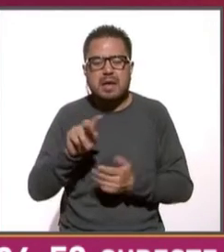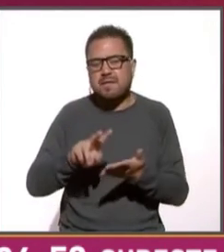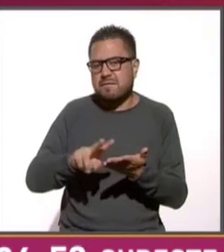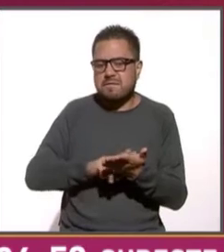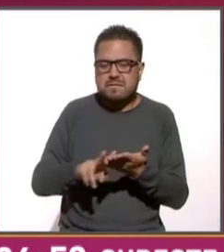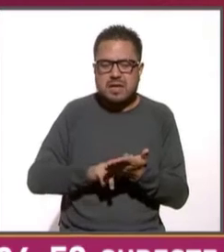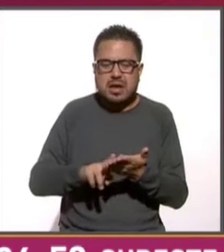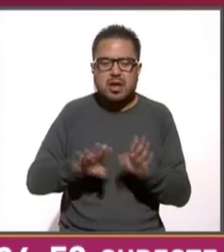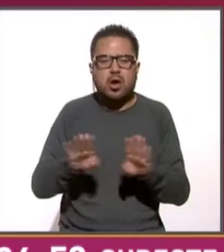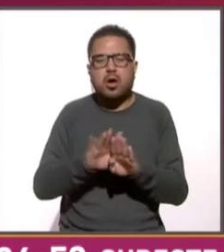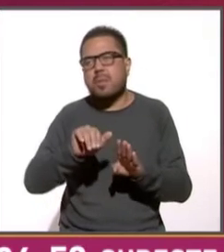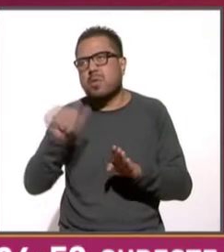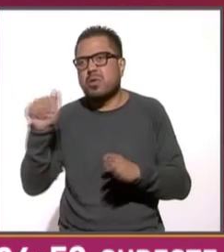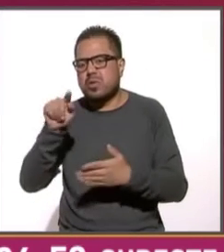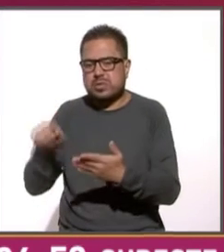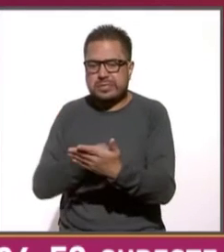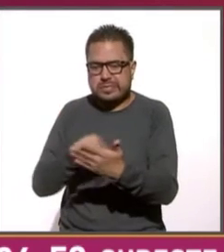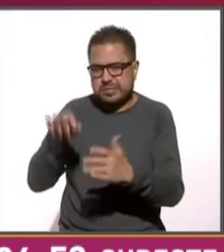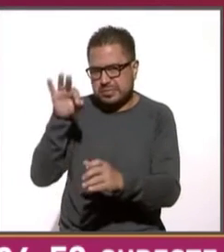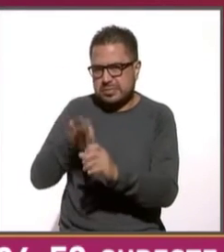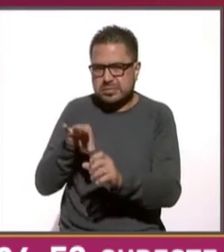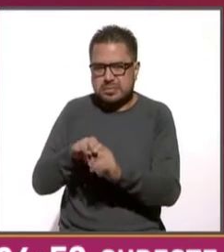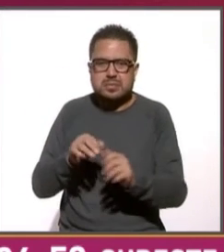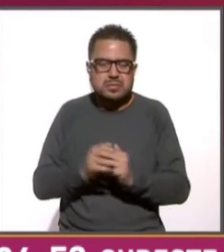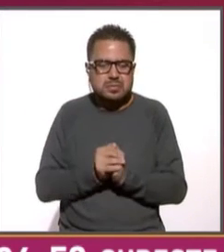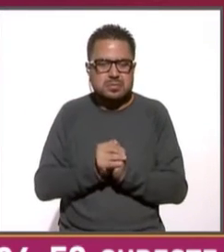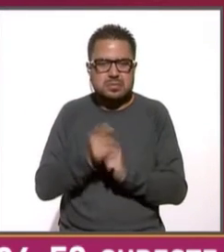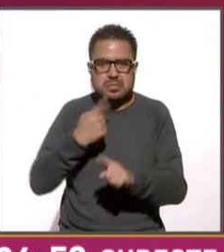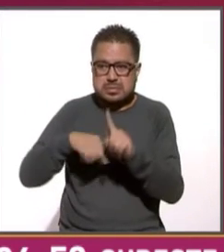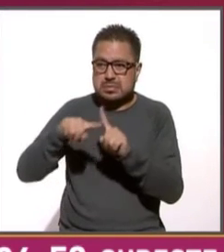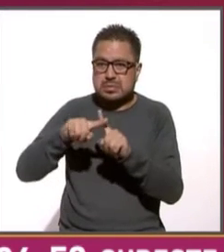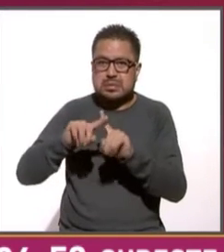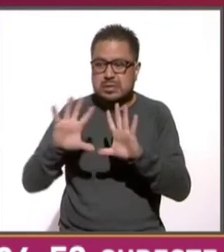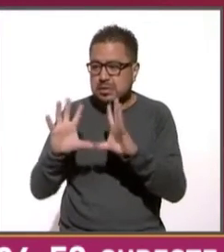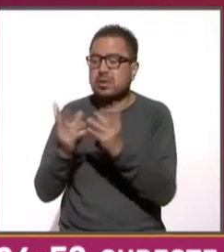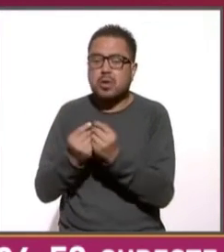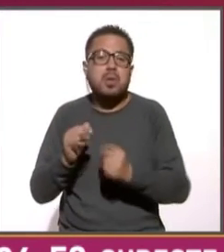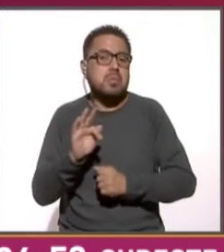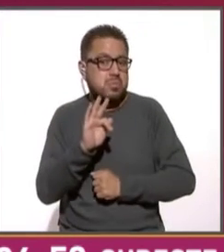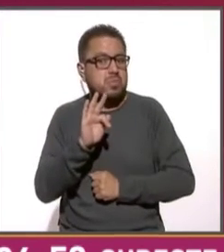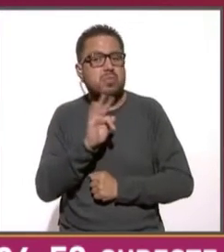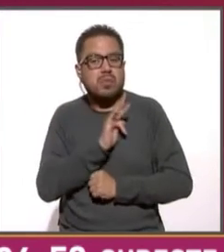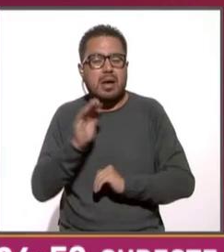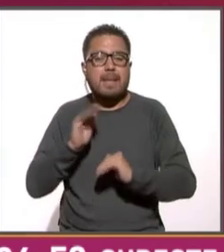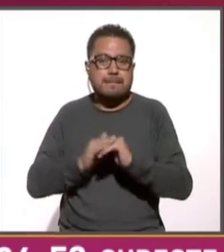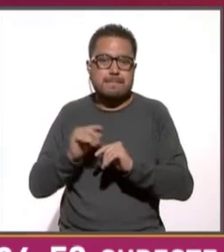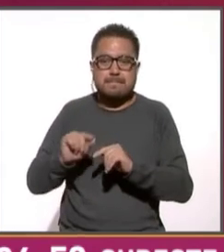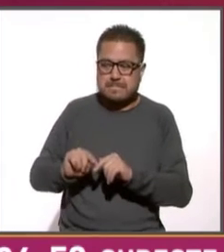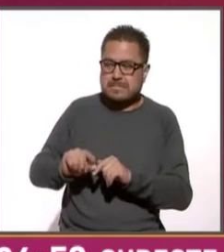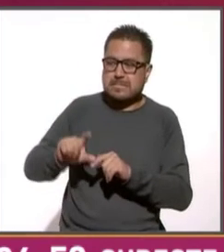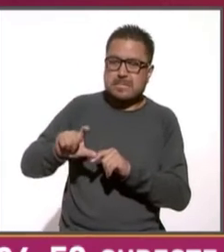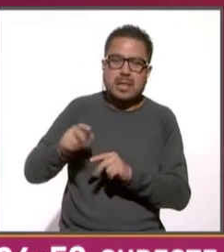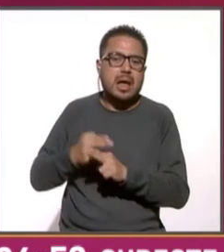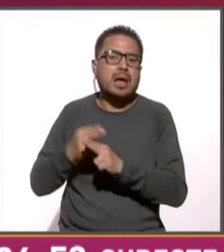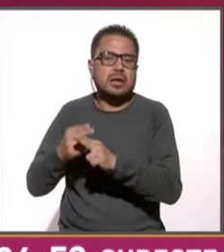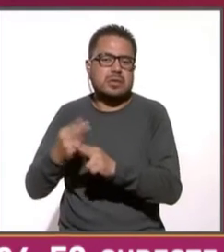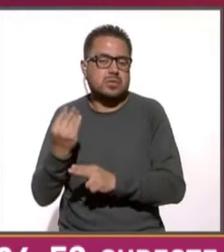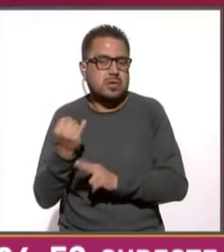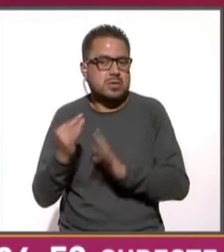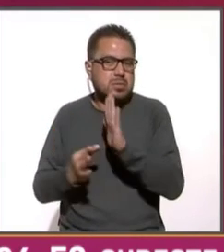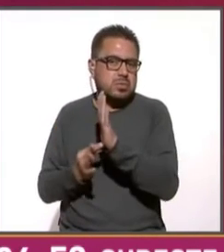Verde como en otras elecciones? Con la suma de estos partidos podría haber aumentado hasta 9 puntos, ¿no?